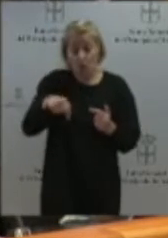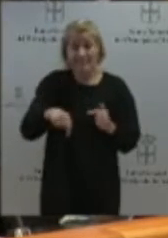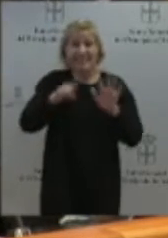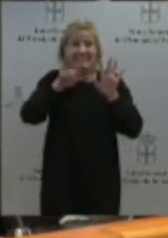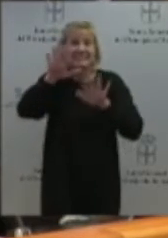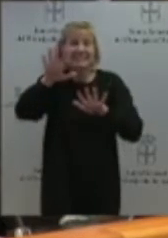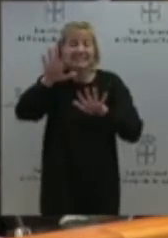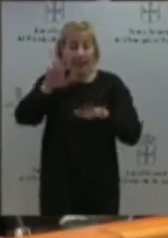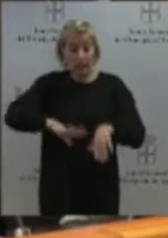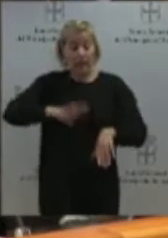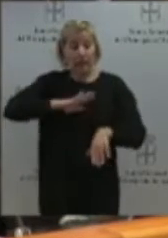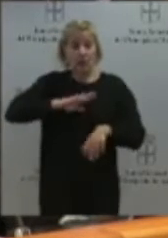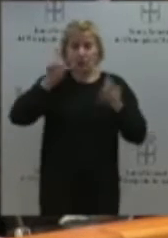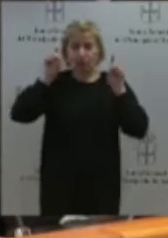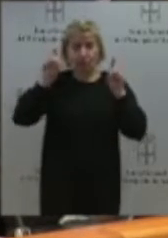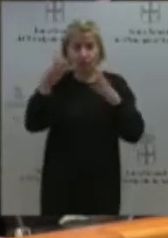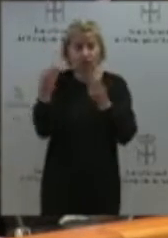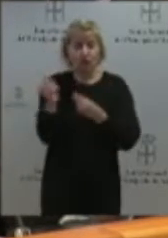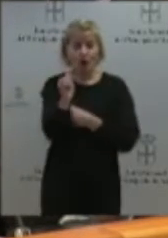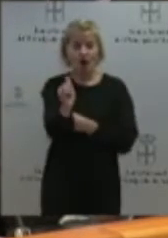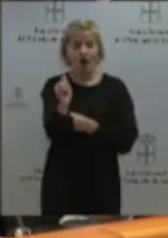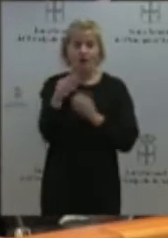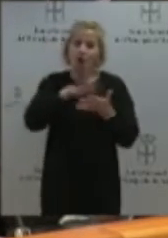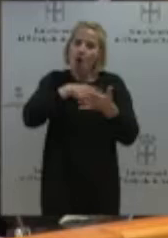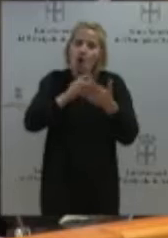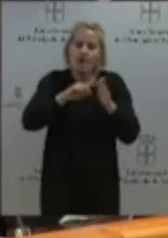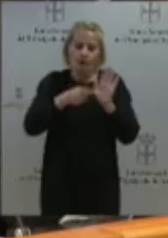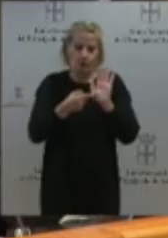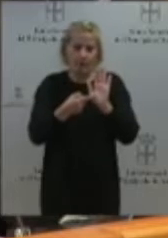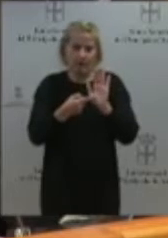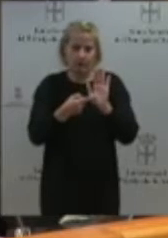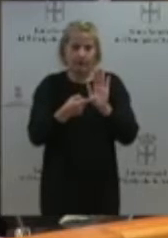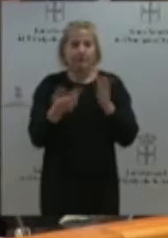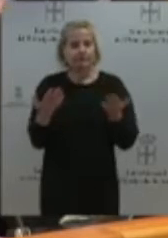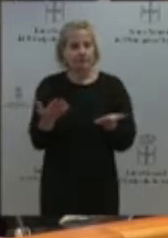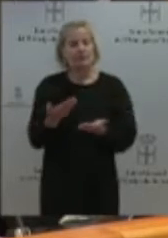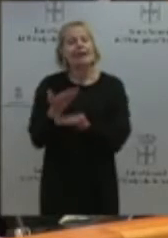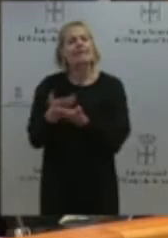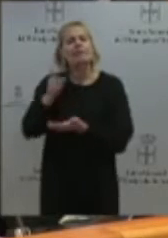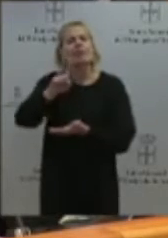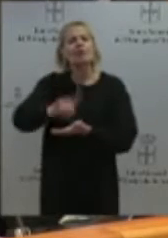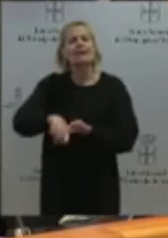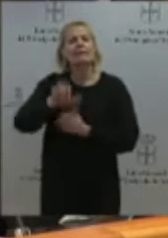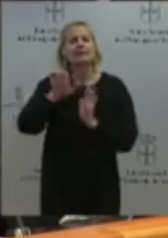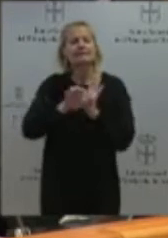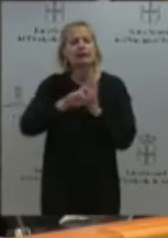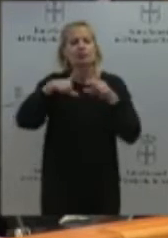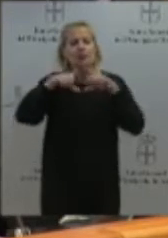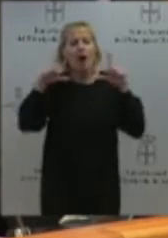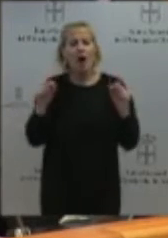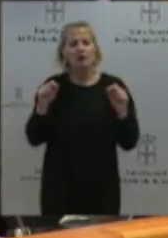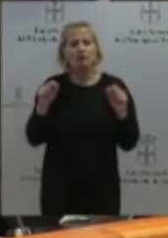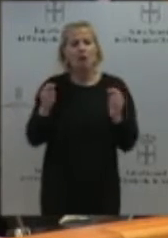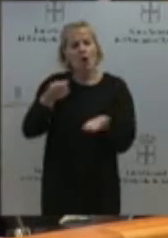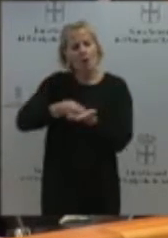complemento autonómico que asegure que se pague lo mismo. Decía, Asturias no tiene que ser menos que nadie, ¿no? Pues que se pague lo mismo al profesorado que en otras comunidades autónomas, ¿no? Porque se